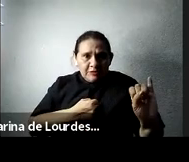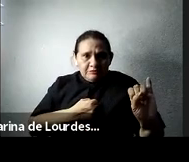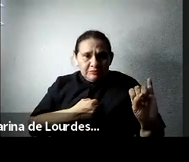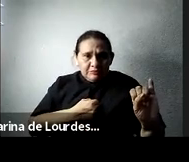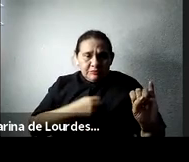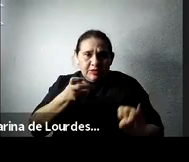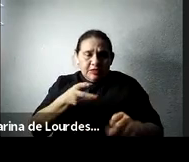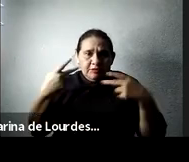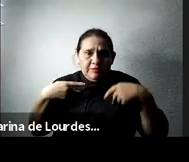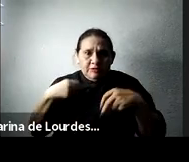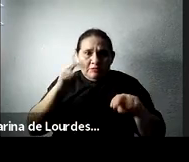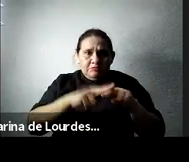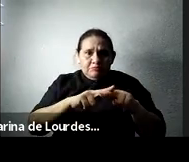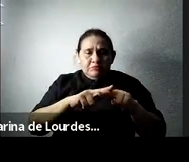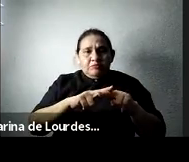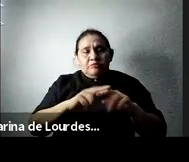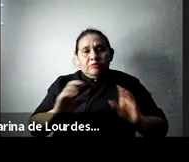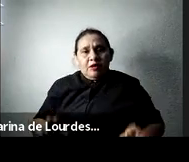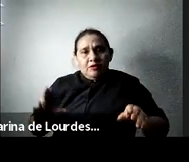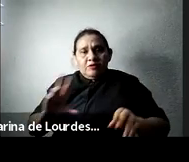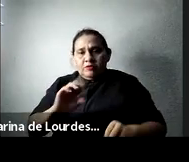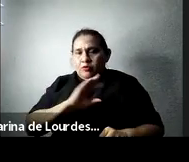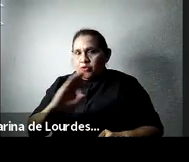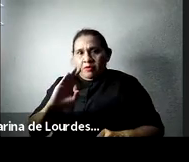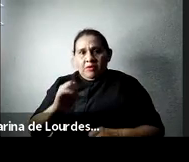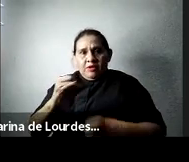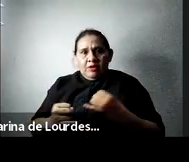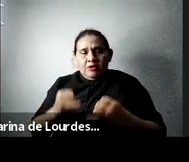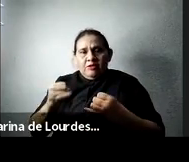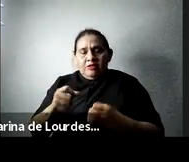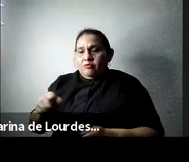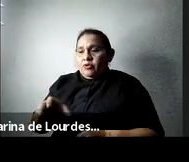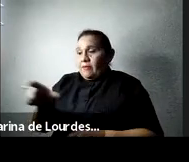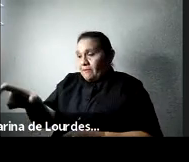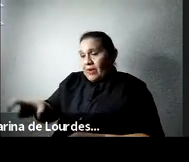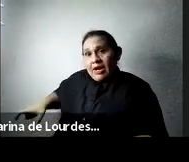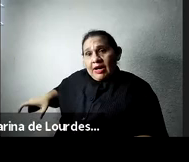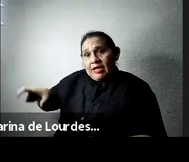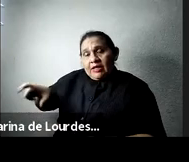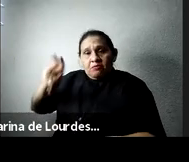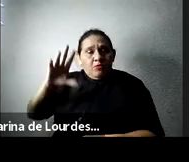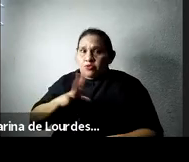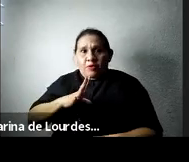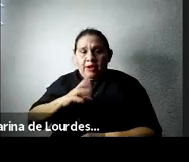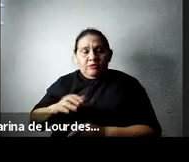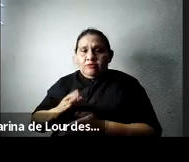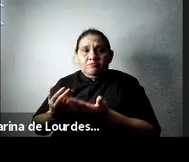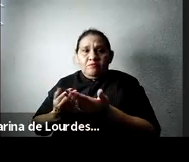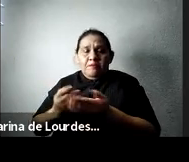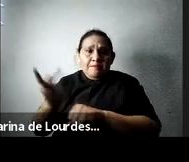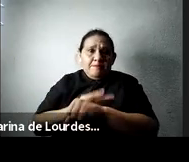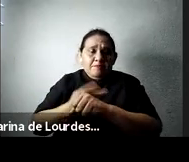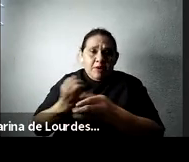esta persona en silla de ruedas, pues no se puede ir por la banqueta porque no hay una continuidad en